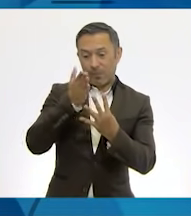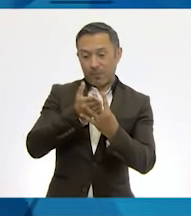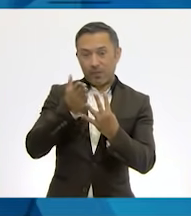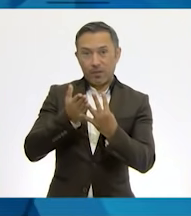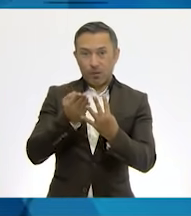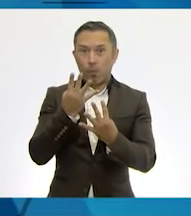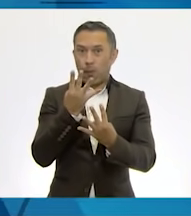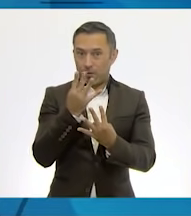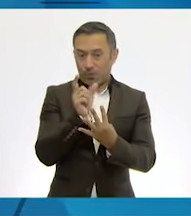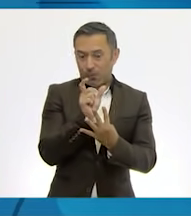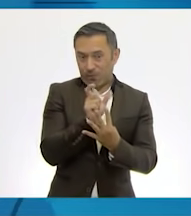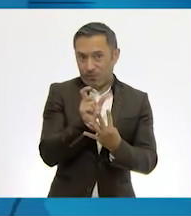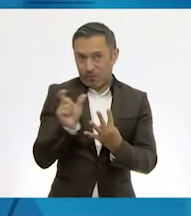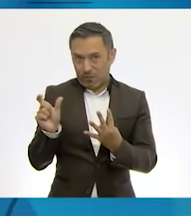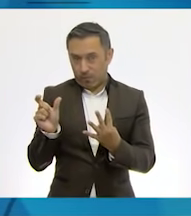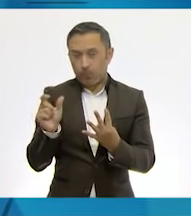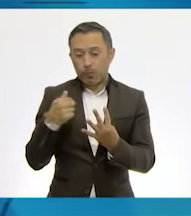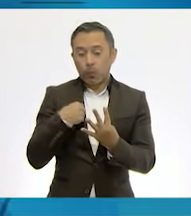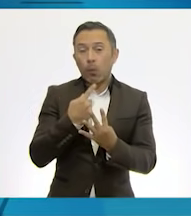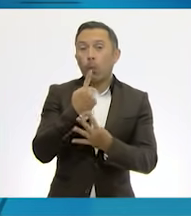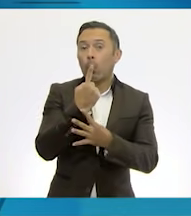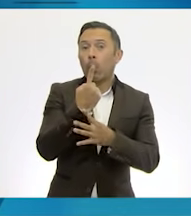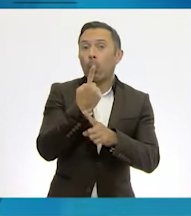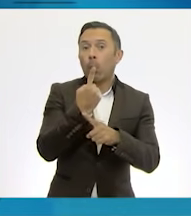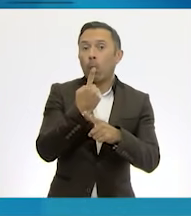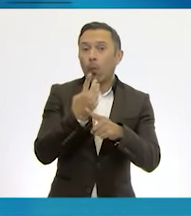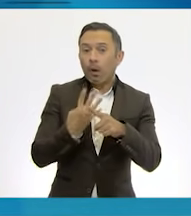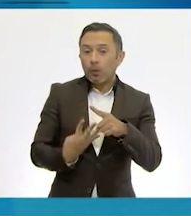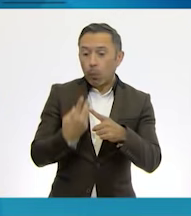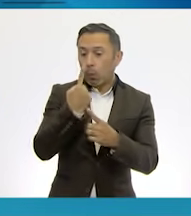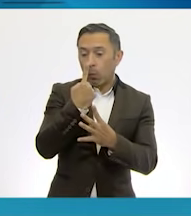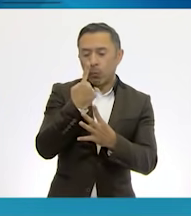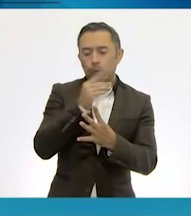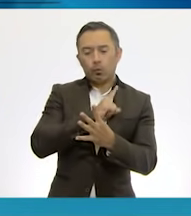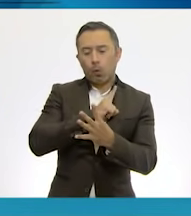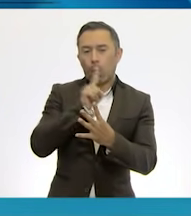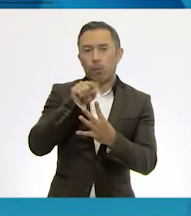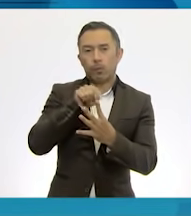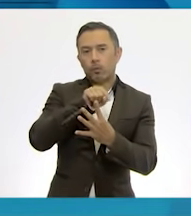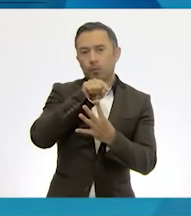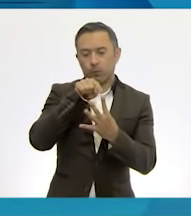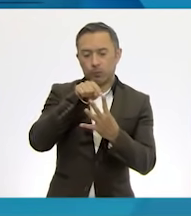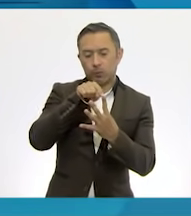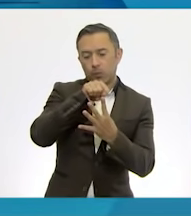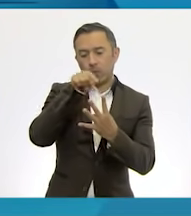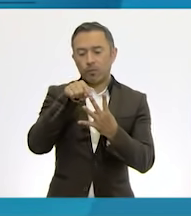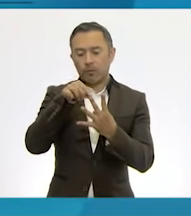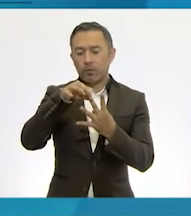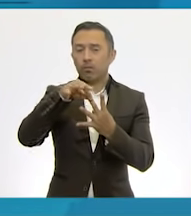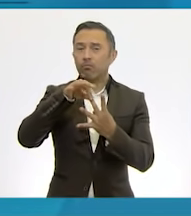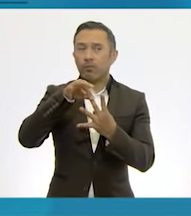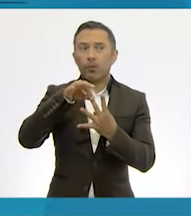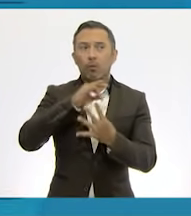sólo me he movido una hacia el entero. Tendré entonces un cuarto.